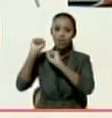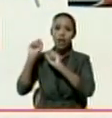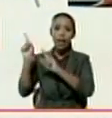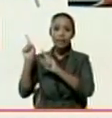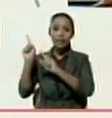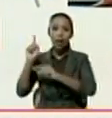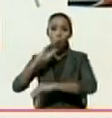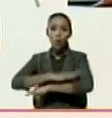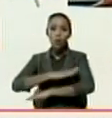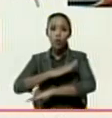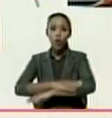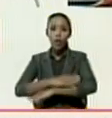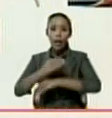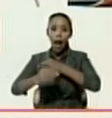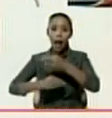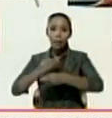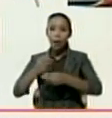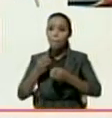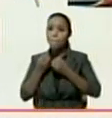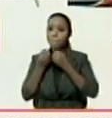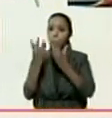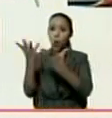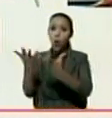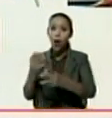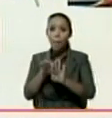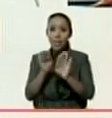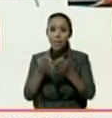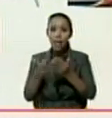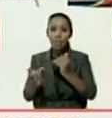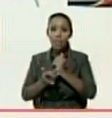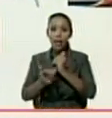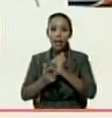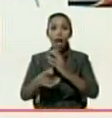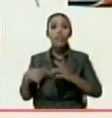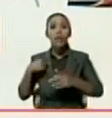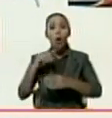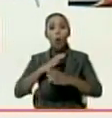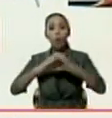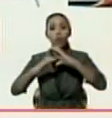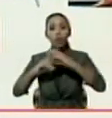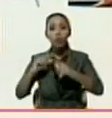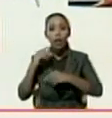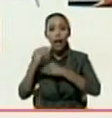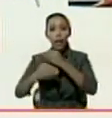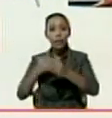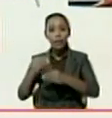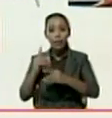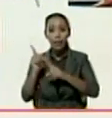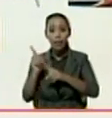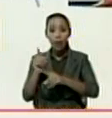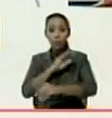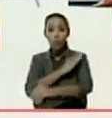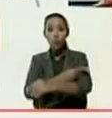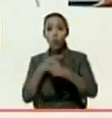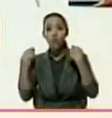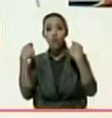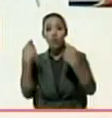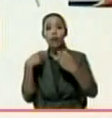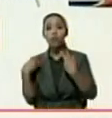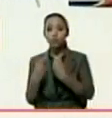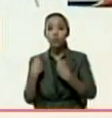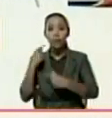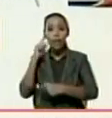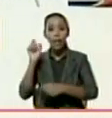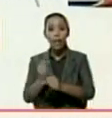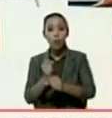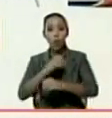acto que han expresado las mesas técnicas de telecomunicación, que son instancias del Poder Popular que acompañan la gestión de la empresa